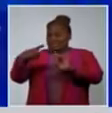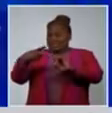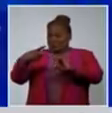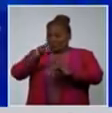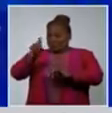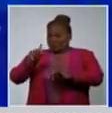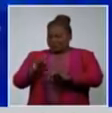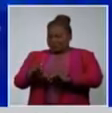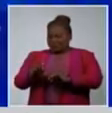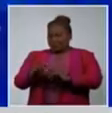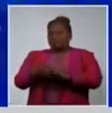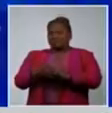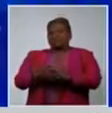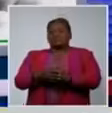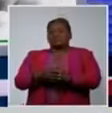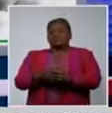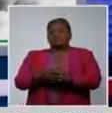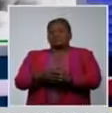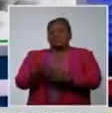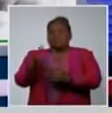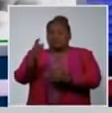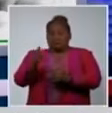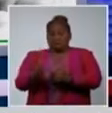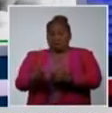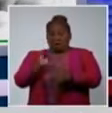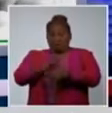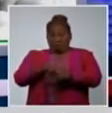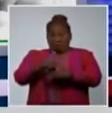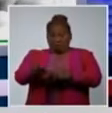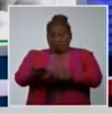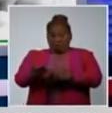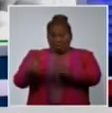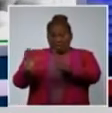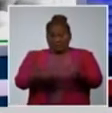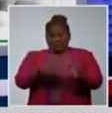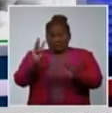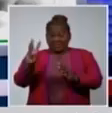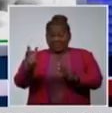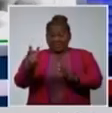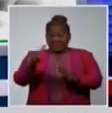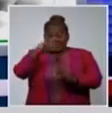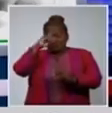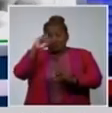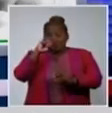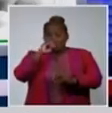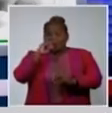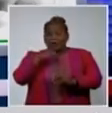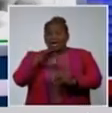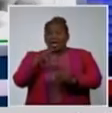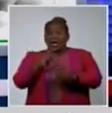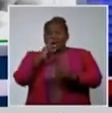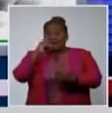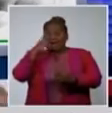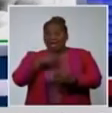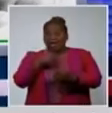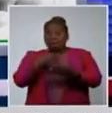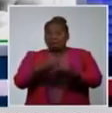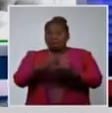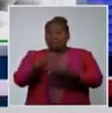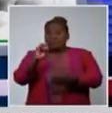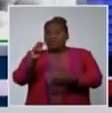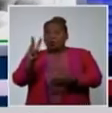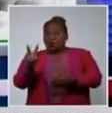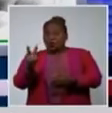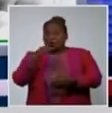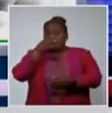también a propósito desde el inicio de la fase 3 de los ensayos públicos de soberanas y dice cuando nos vacunamos